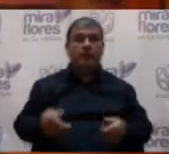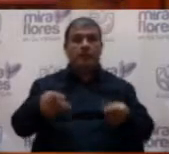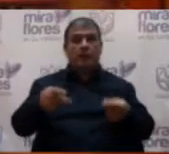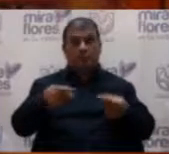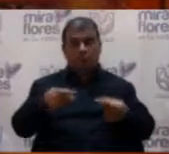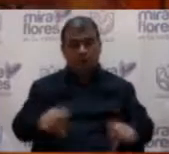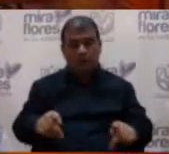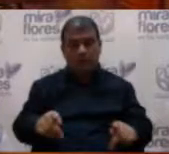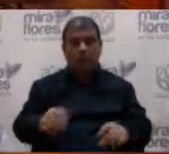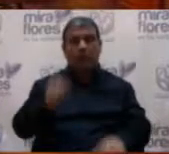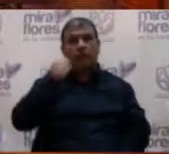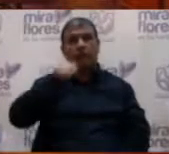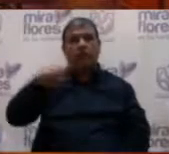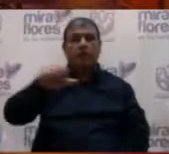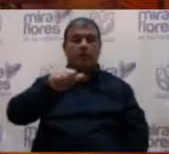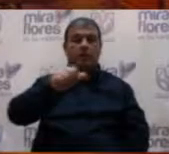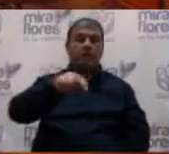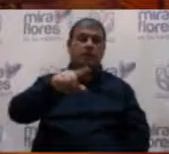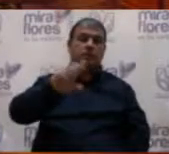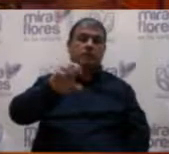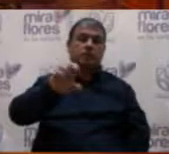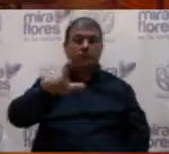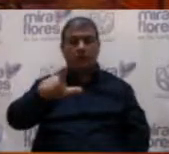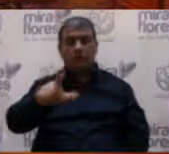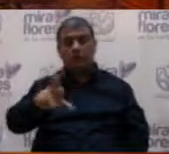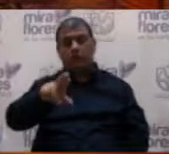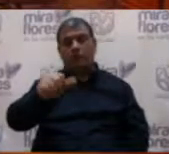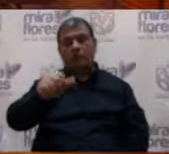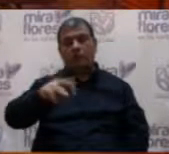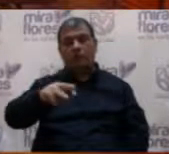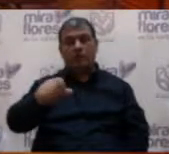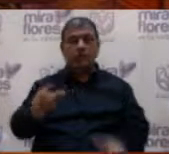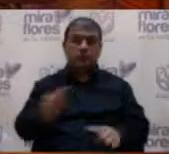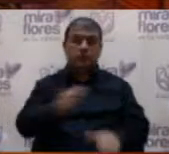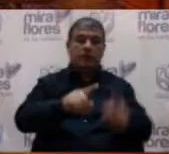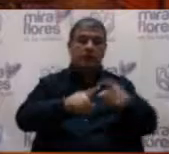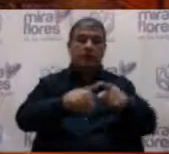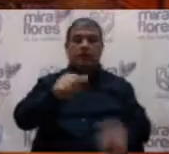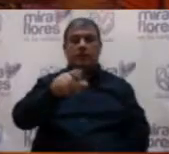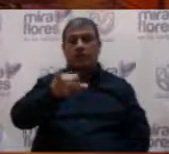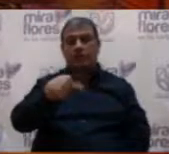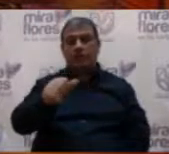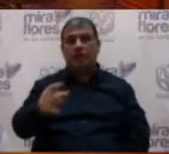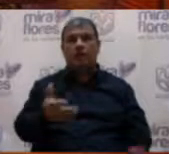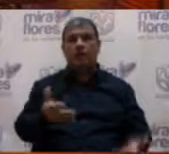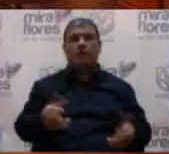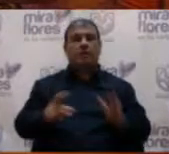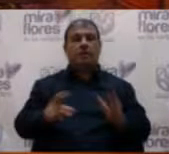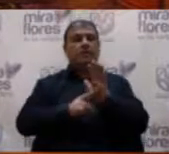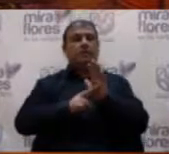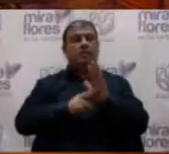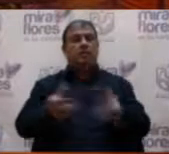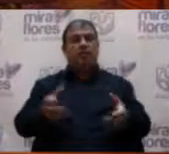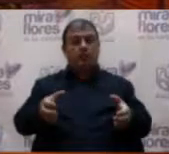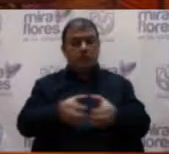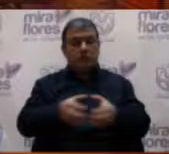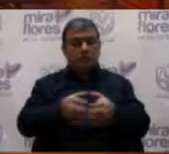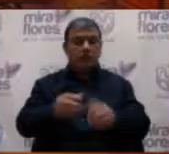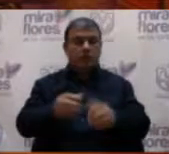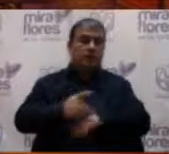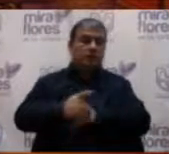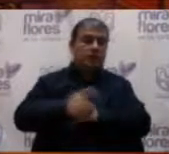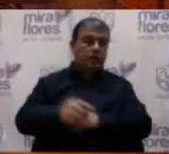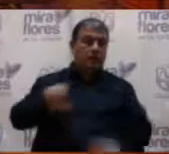autorización de viaje de los señores Angelo Junior, Centeno, Ramos y Tania Giovanna Peña Clavijo, representantes del Consejo Distrital de la Juventud